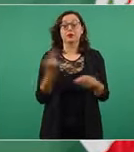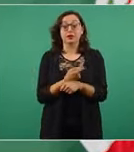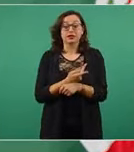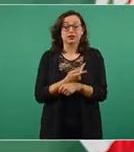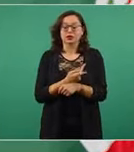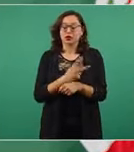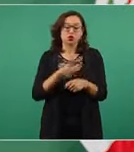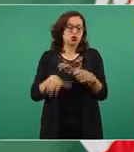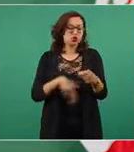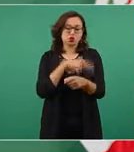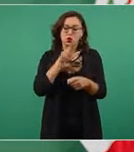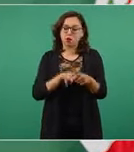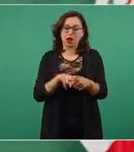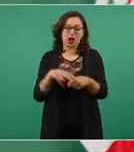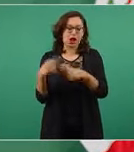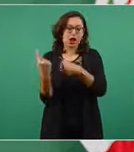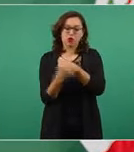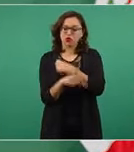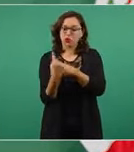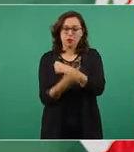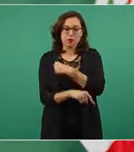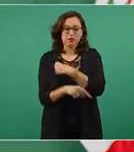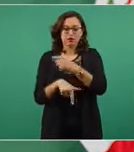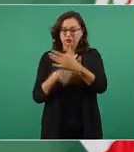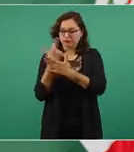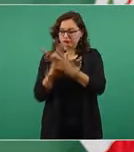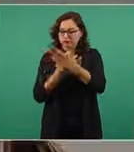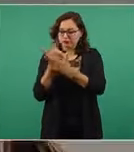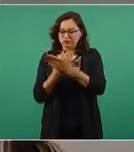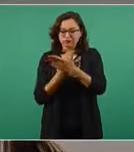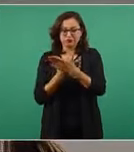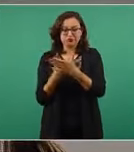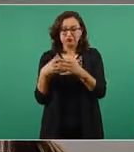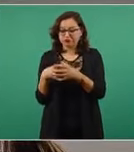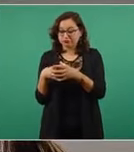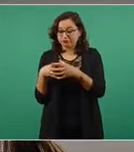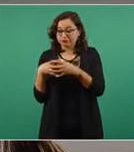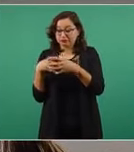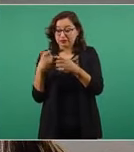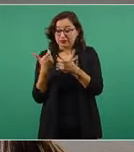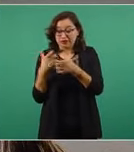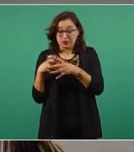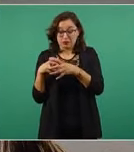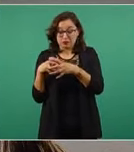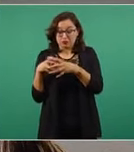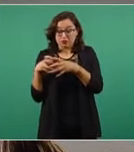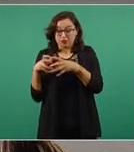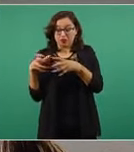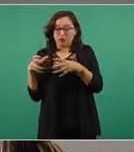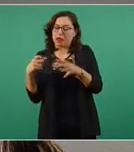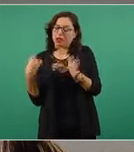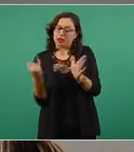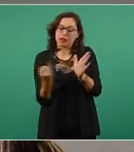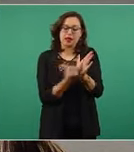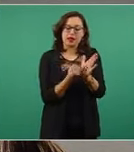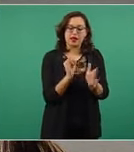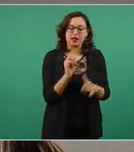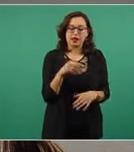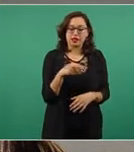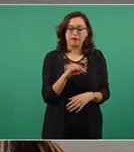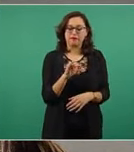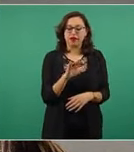que se traduce en inflación. Pero esto es lo de la bolsa.